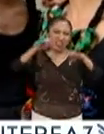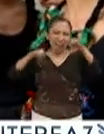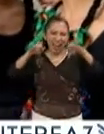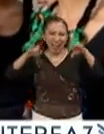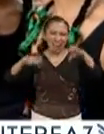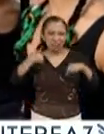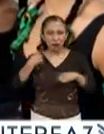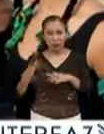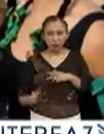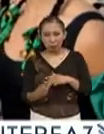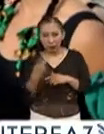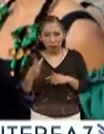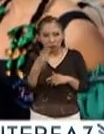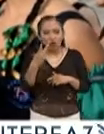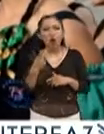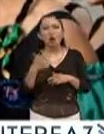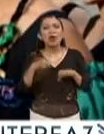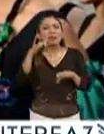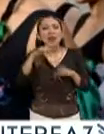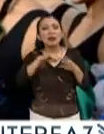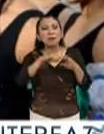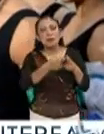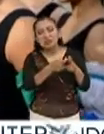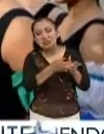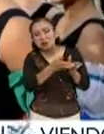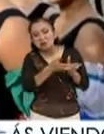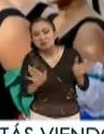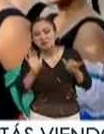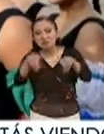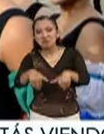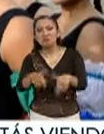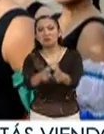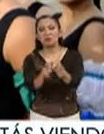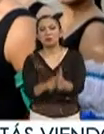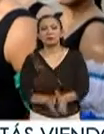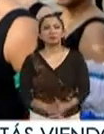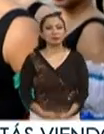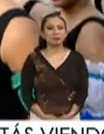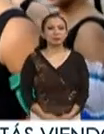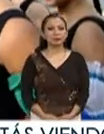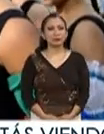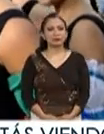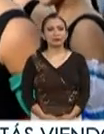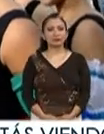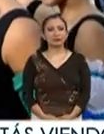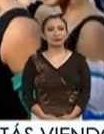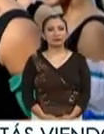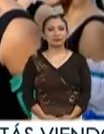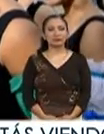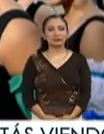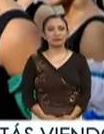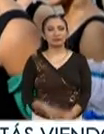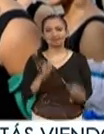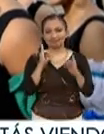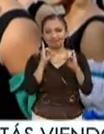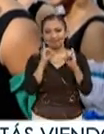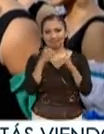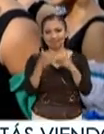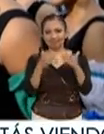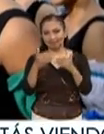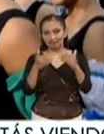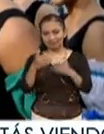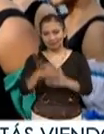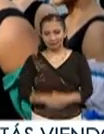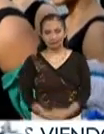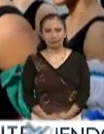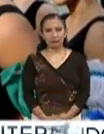gustaría preguntarles ¿desde qué edad normalmente se integran a este grupo? A partir de qual idade as meninas começam a se